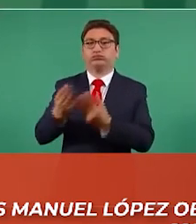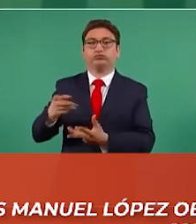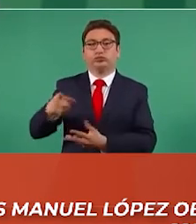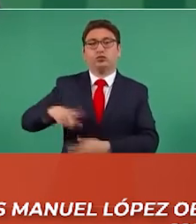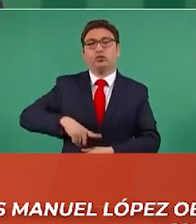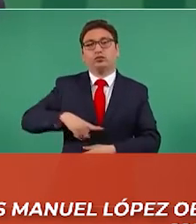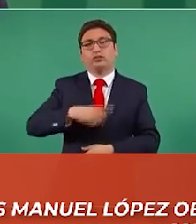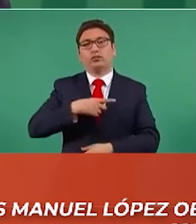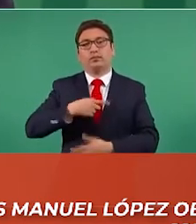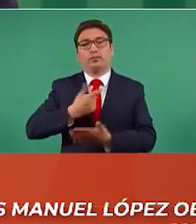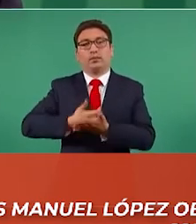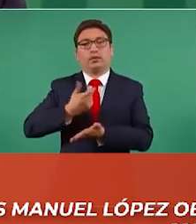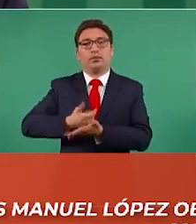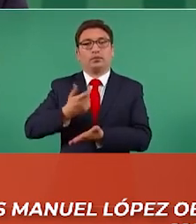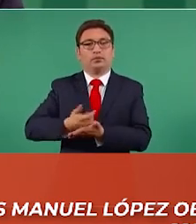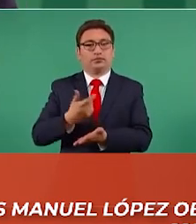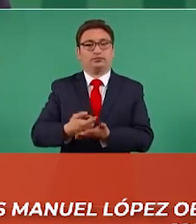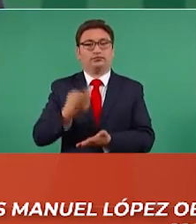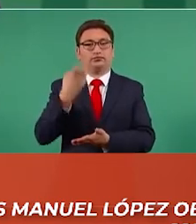Y llevamos